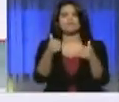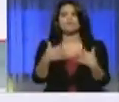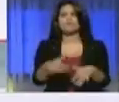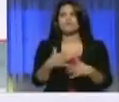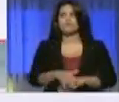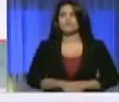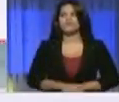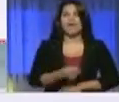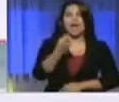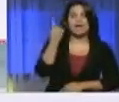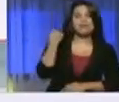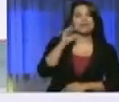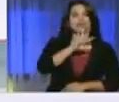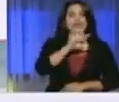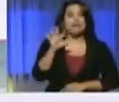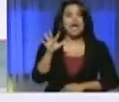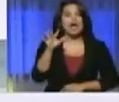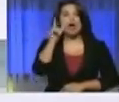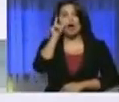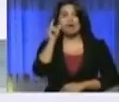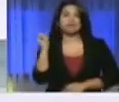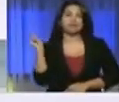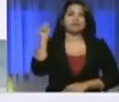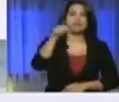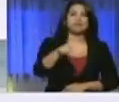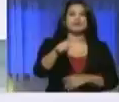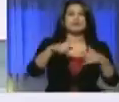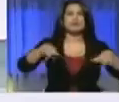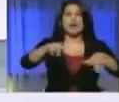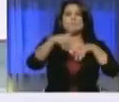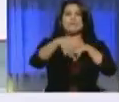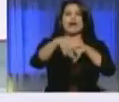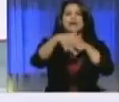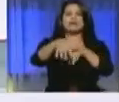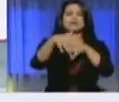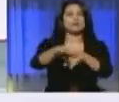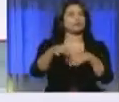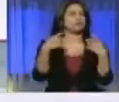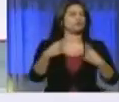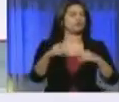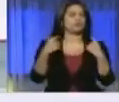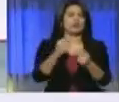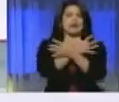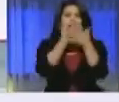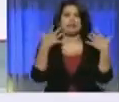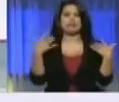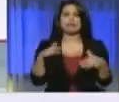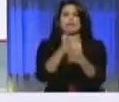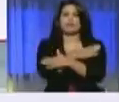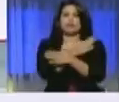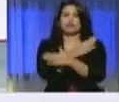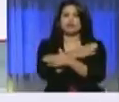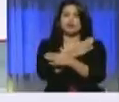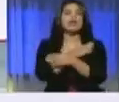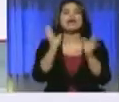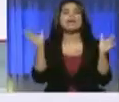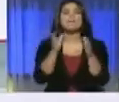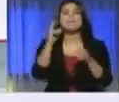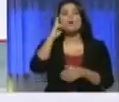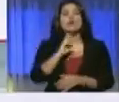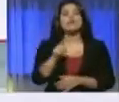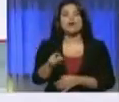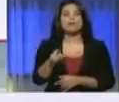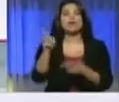Ayer lunes tuvieron tremenda marcha, tremenda movilización. Felicito al Estado Bolívar, al